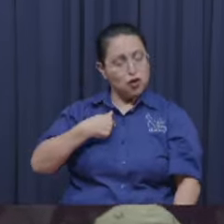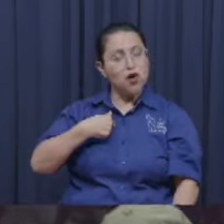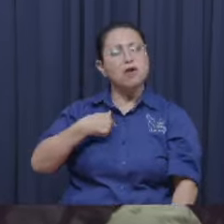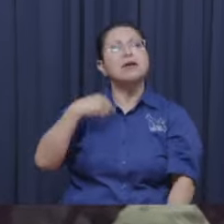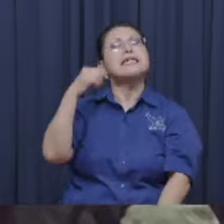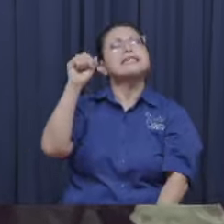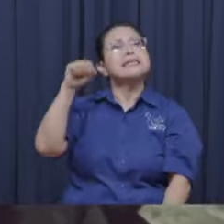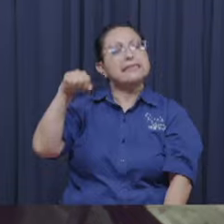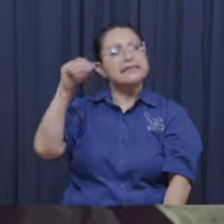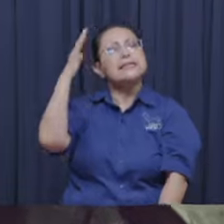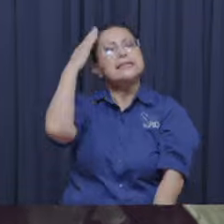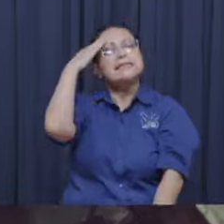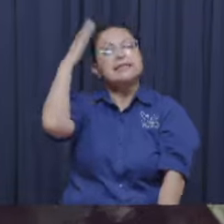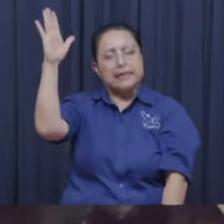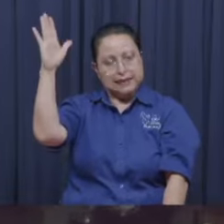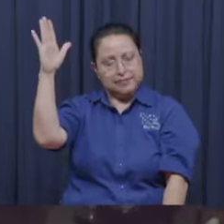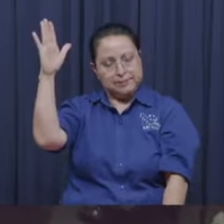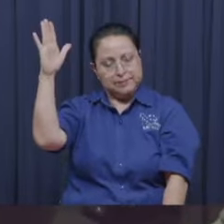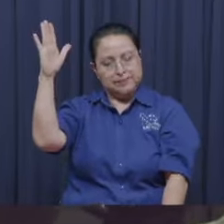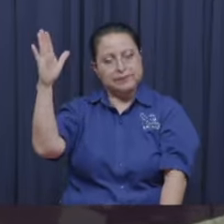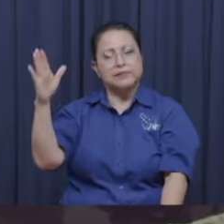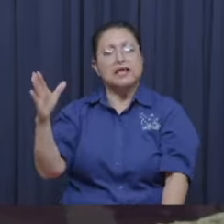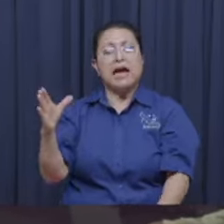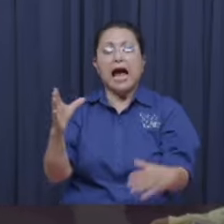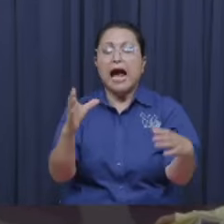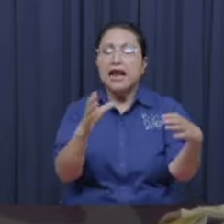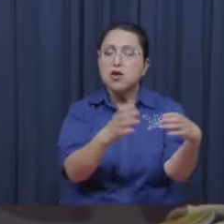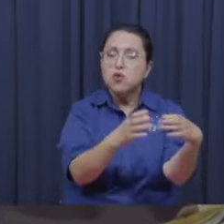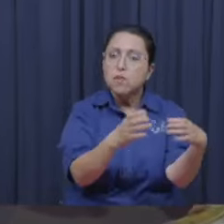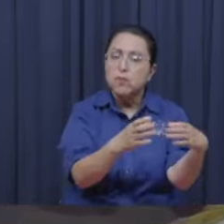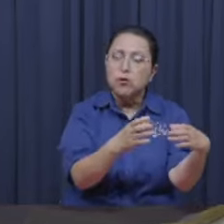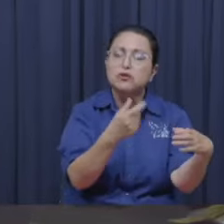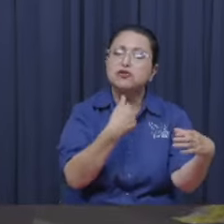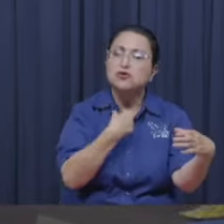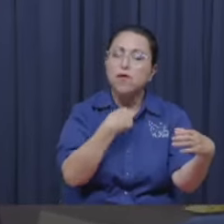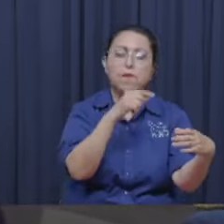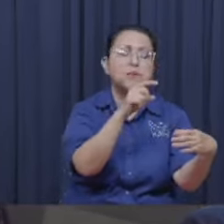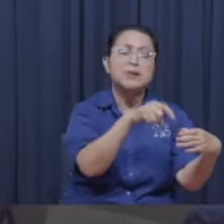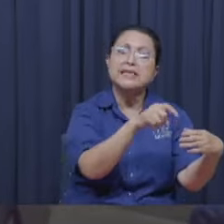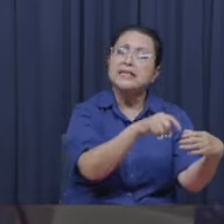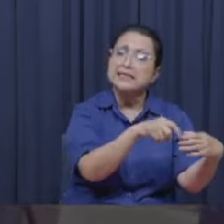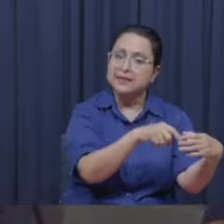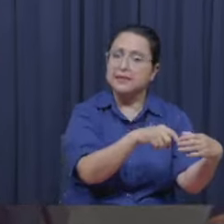¿Sabes tú a qué grupo perteneces? Bueno, no mucho.